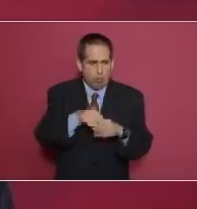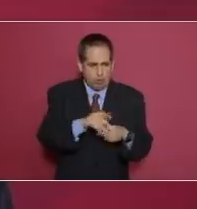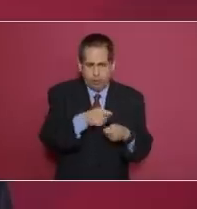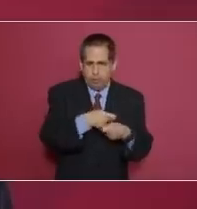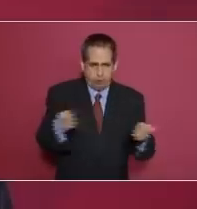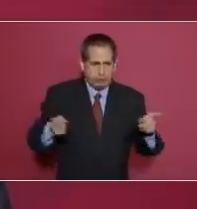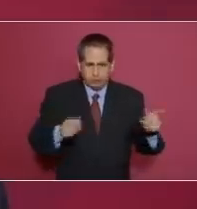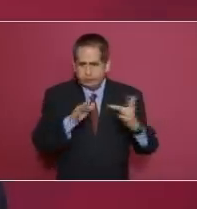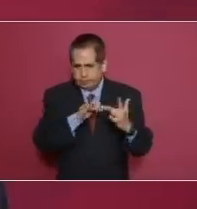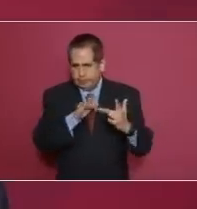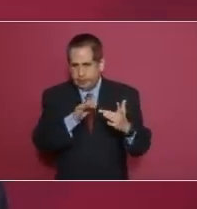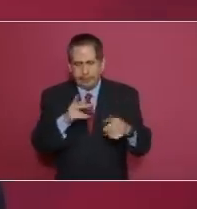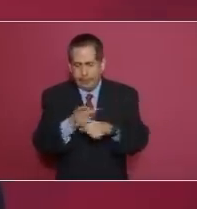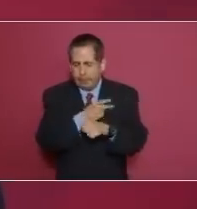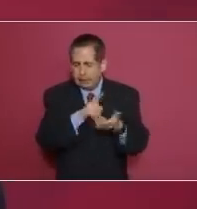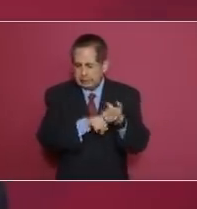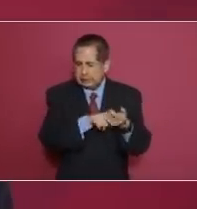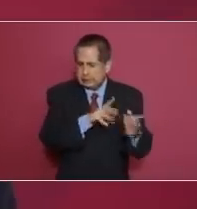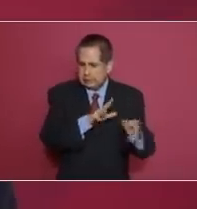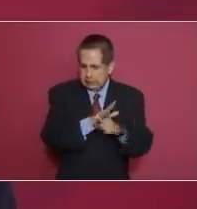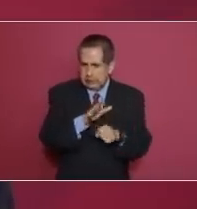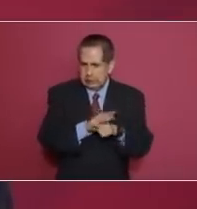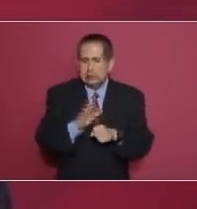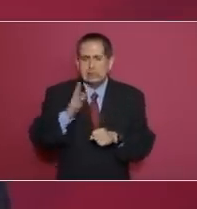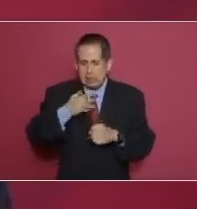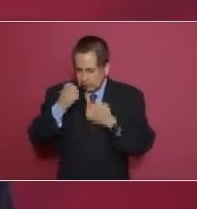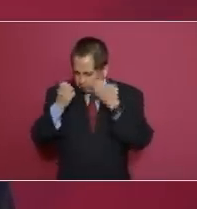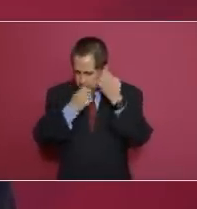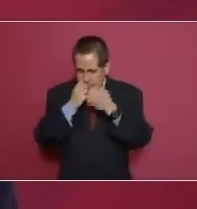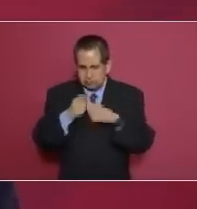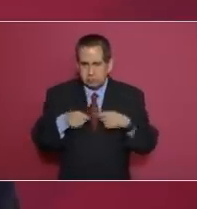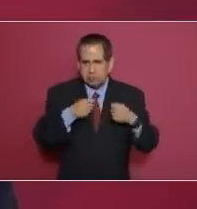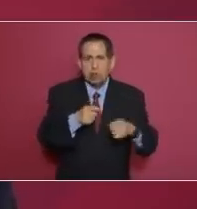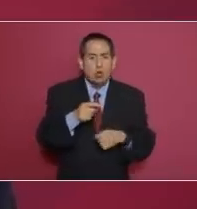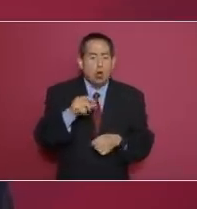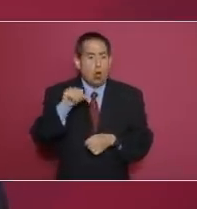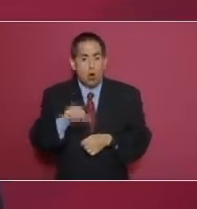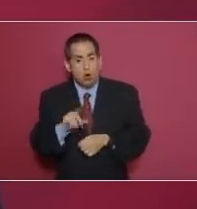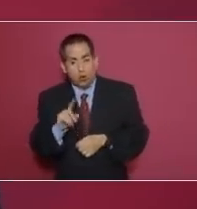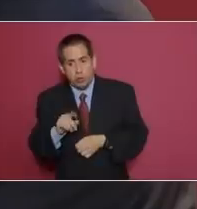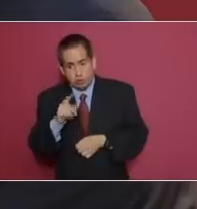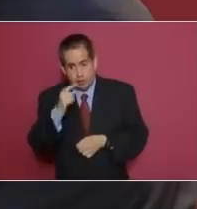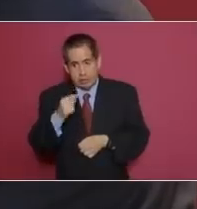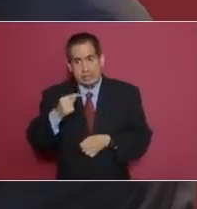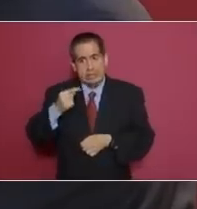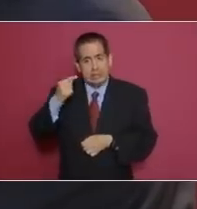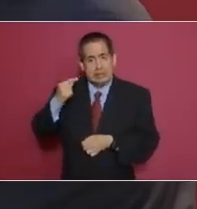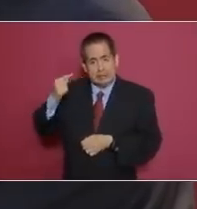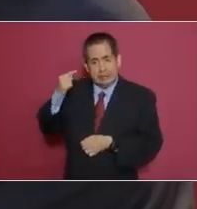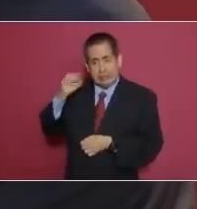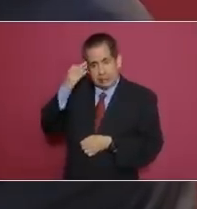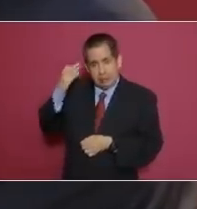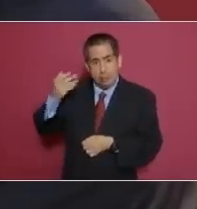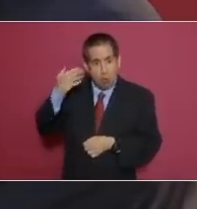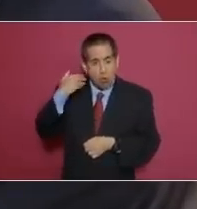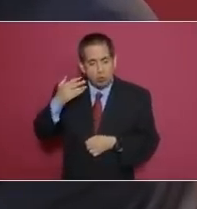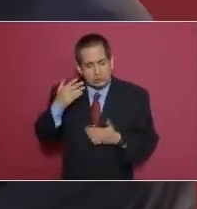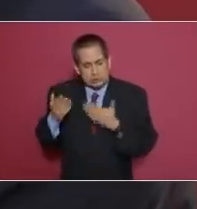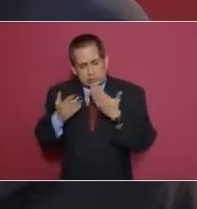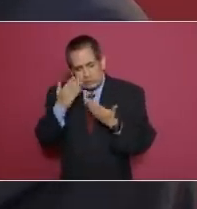información de lo que está pasando. Sí lo analizamos, no solo hoy, lo llevamos